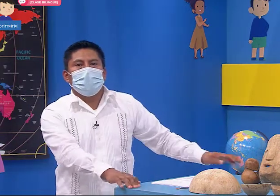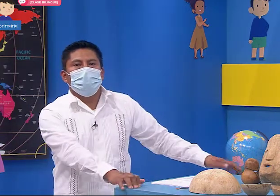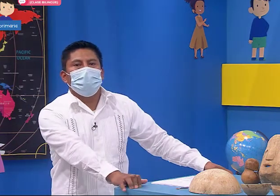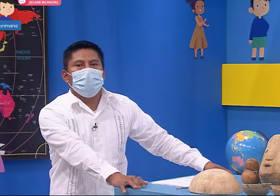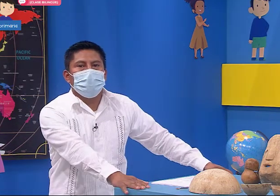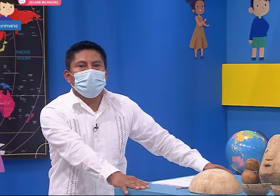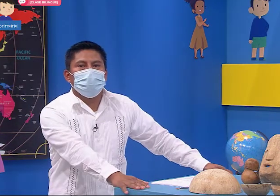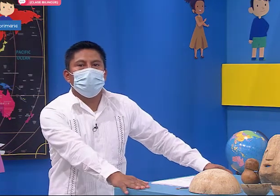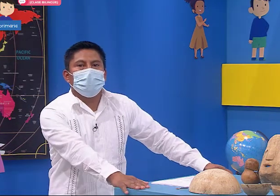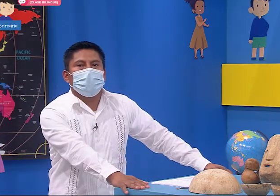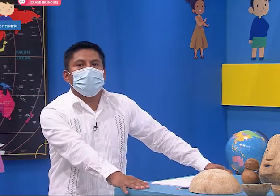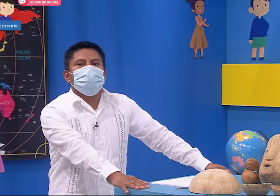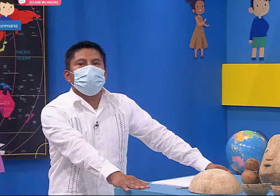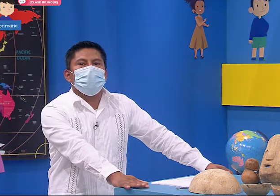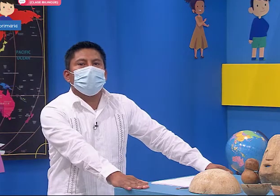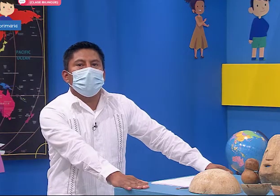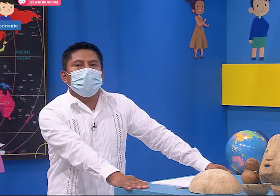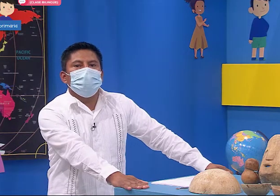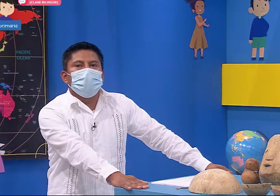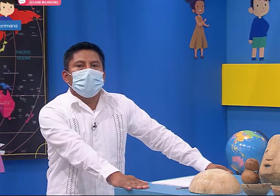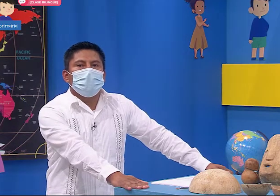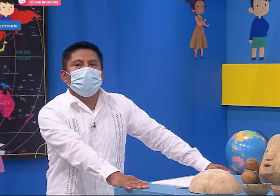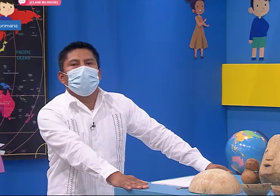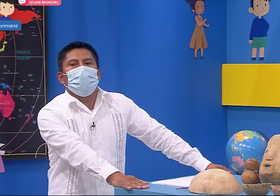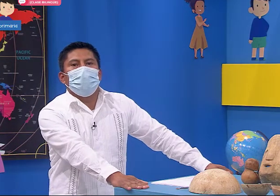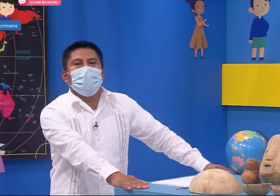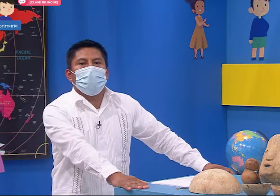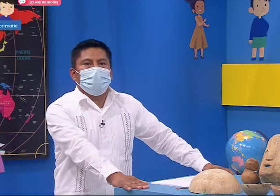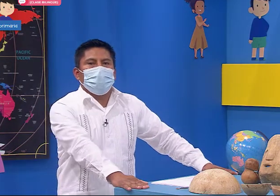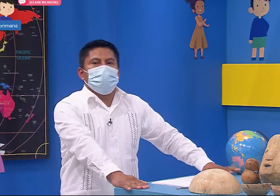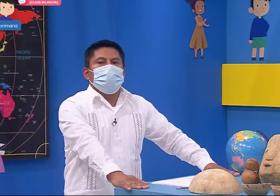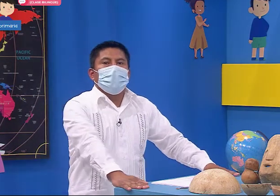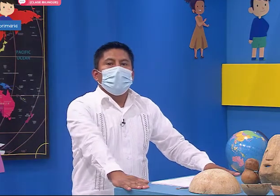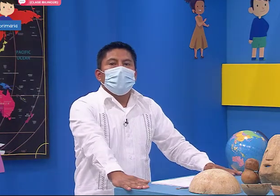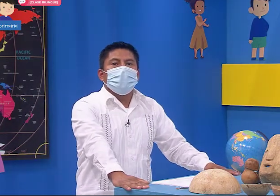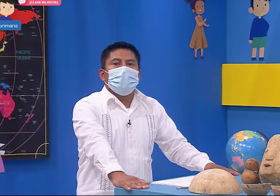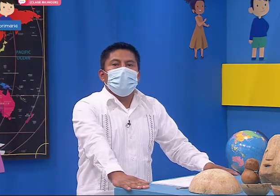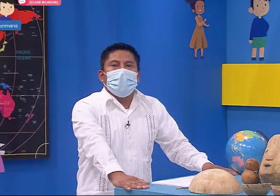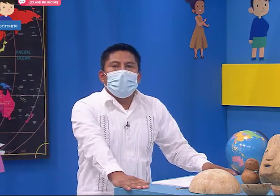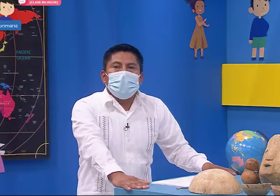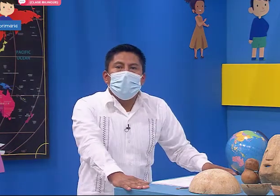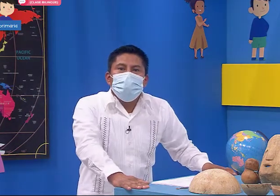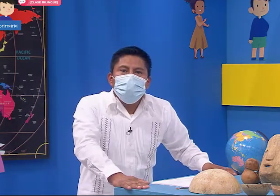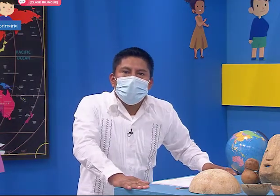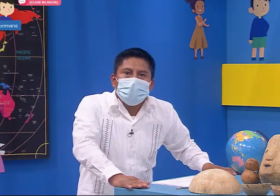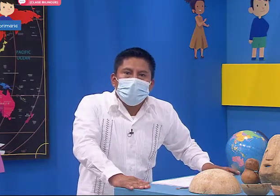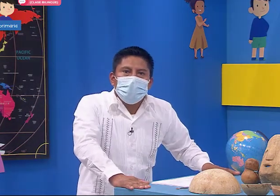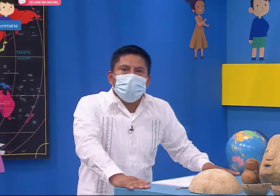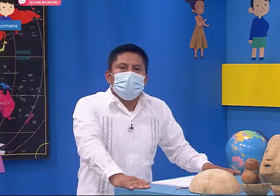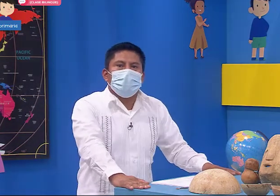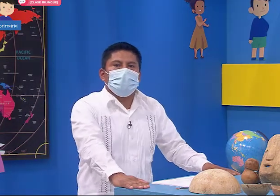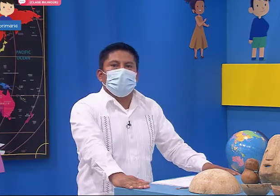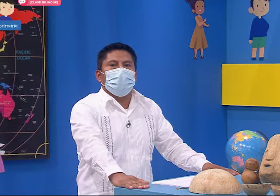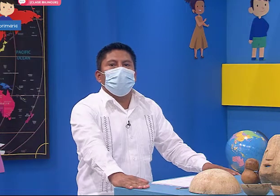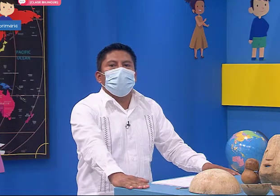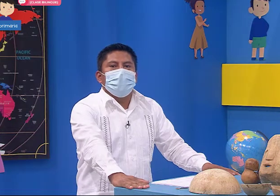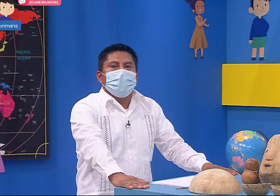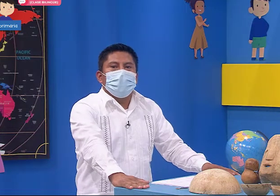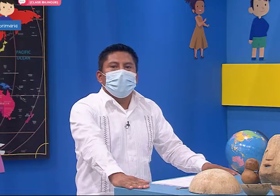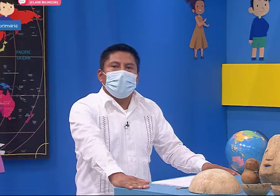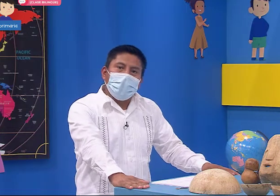Tarasca, Mijesoque, Chontal, Cuhuahue, Cuquibena, A, Rutí,